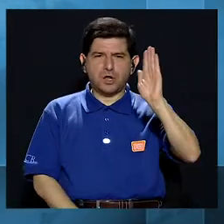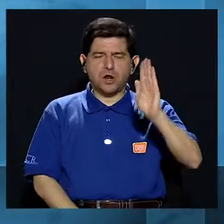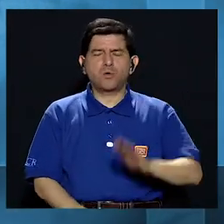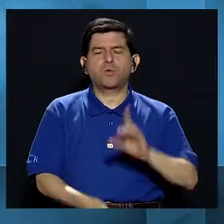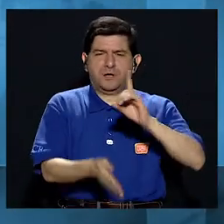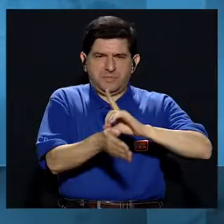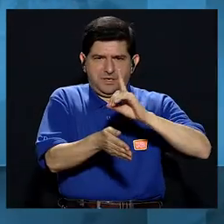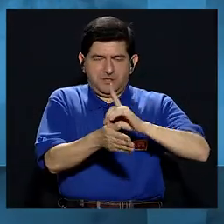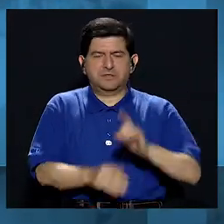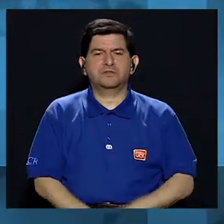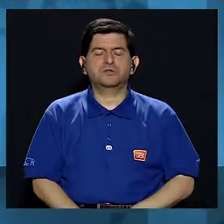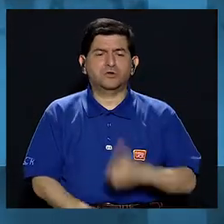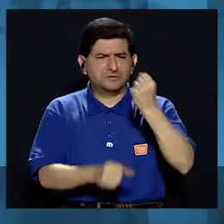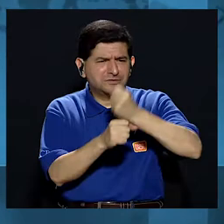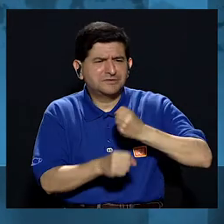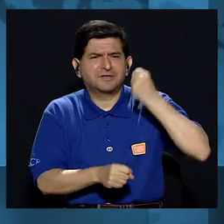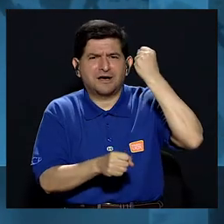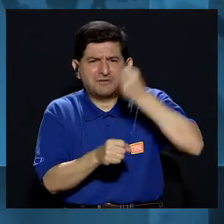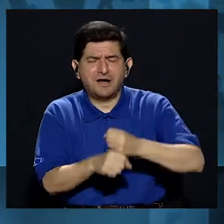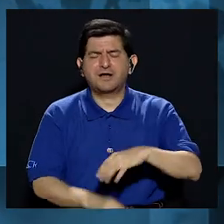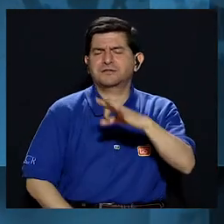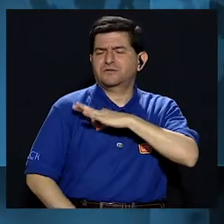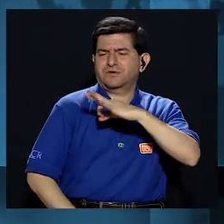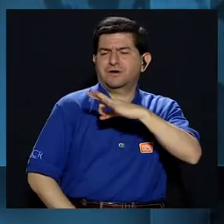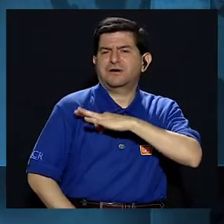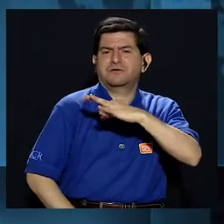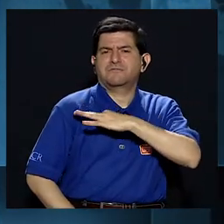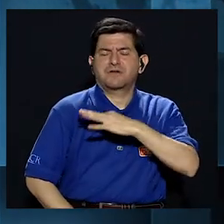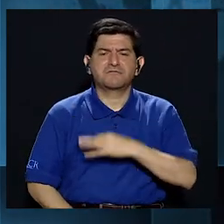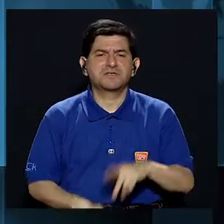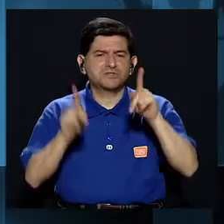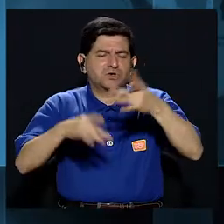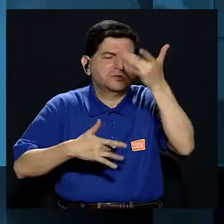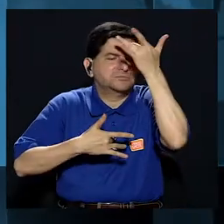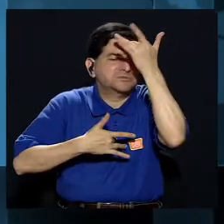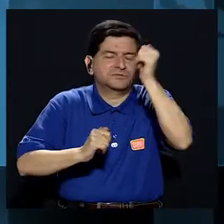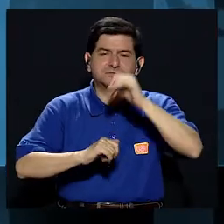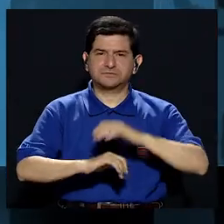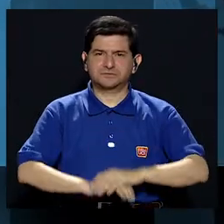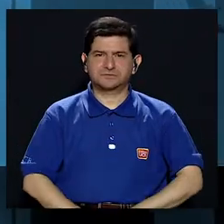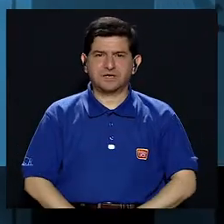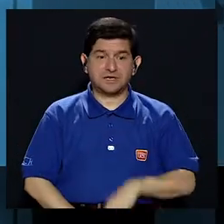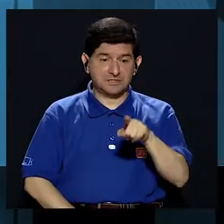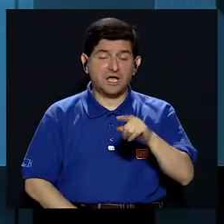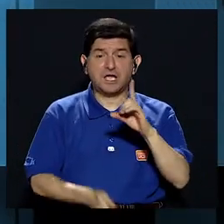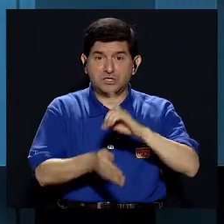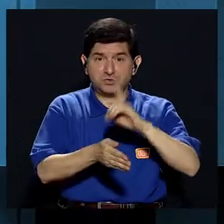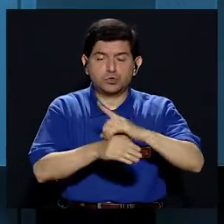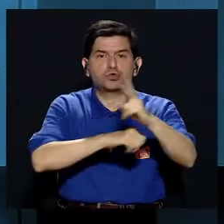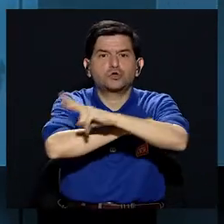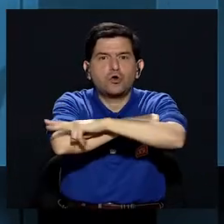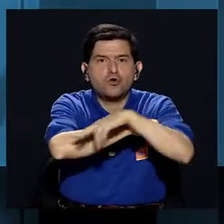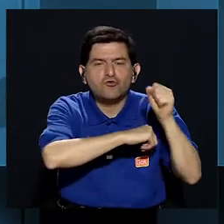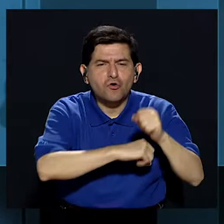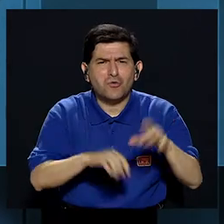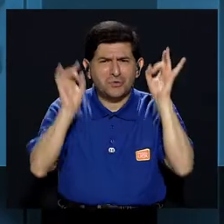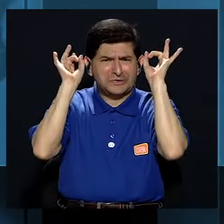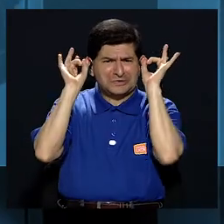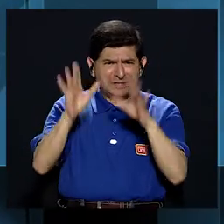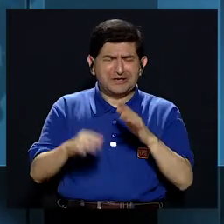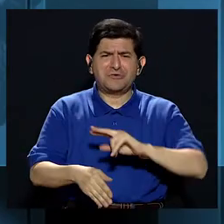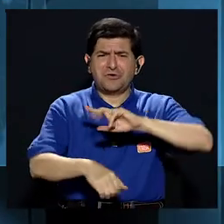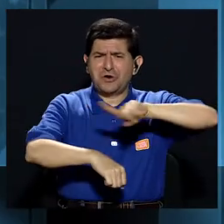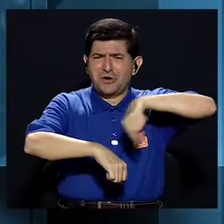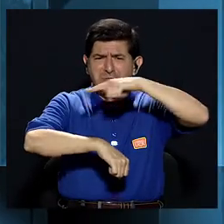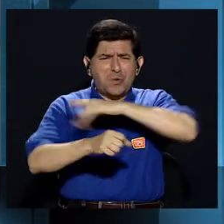juramento hipocrático de trabajar en beneficio de los enfermos. Estos galenos roban con descaro